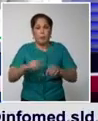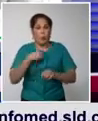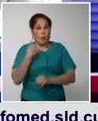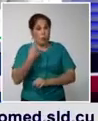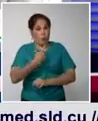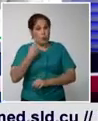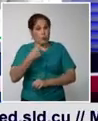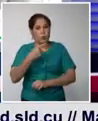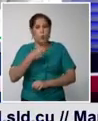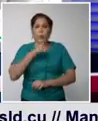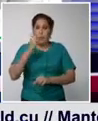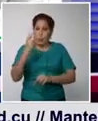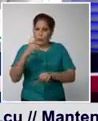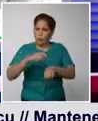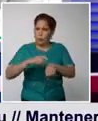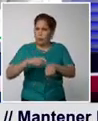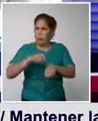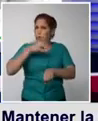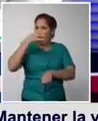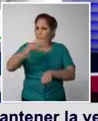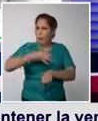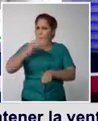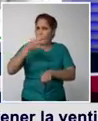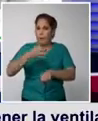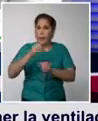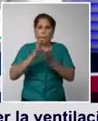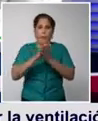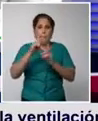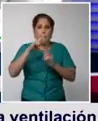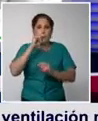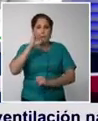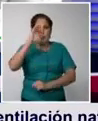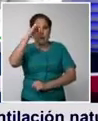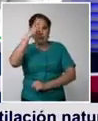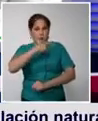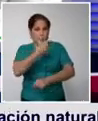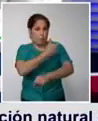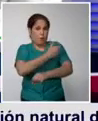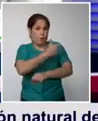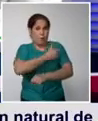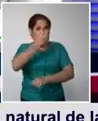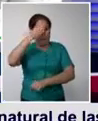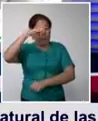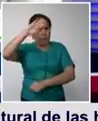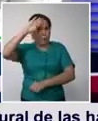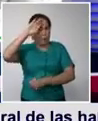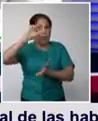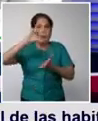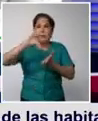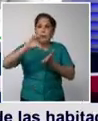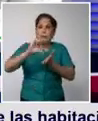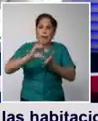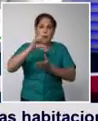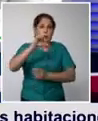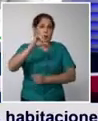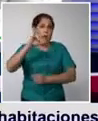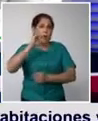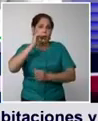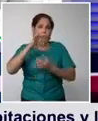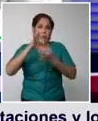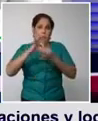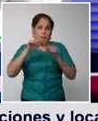a hablar en el segundo momento de Mambisa, un candidato vacunal cubano del Centro de Ingeniería Genética y